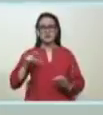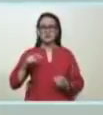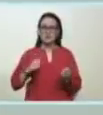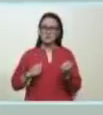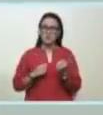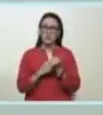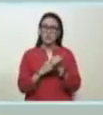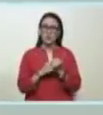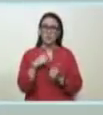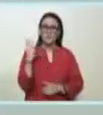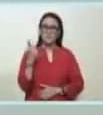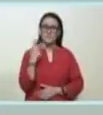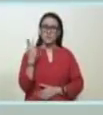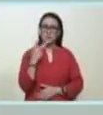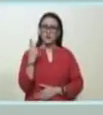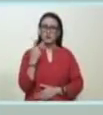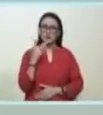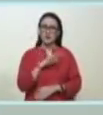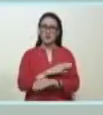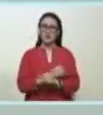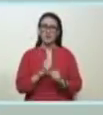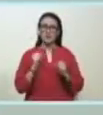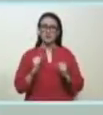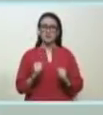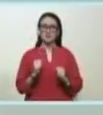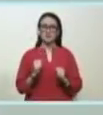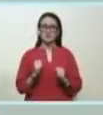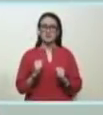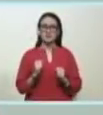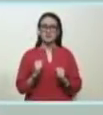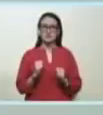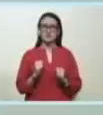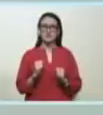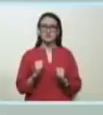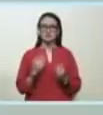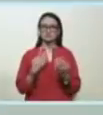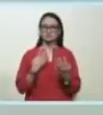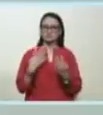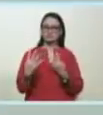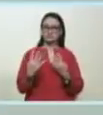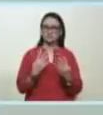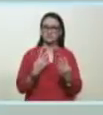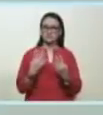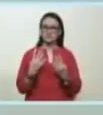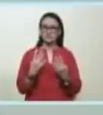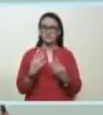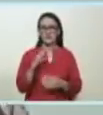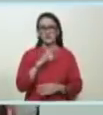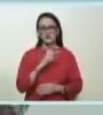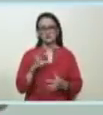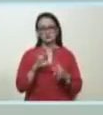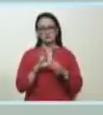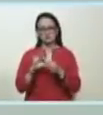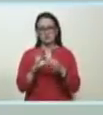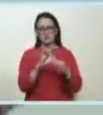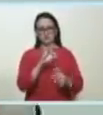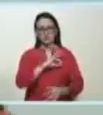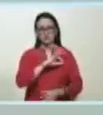aporte de la política para el fortalecimiento de nuestra convivencia en sociedad.